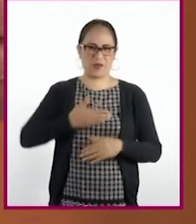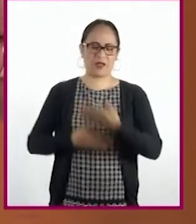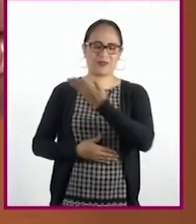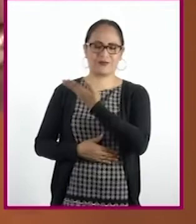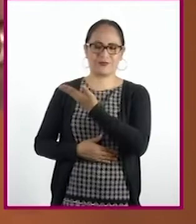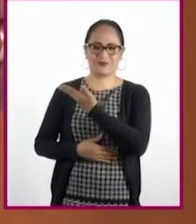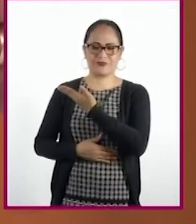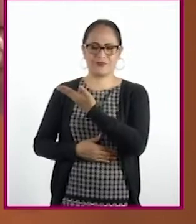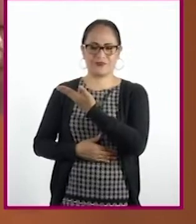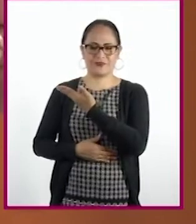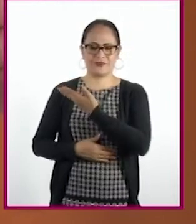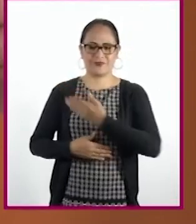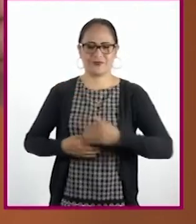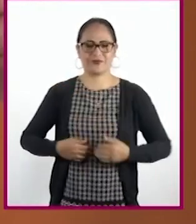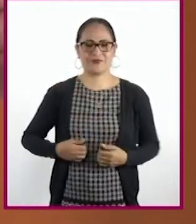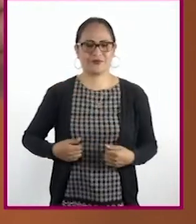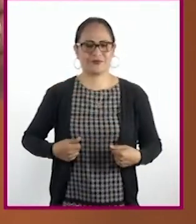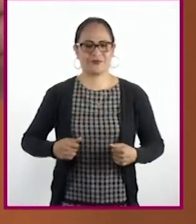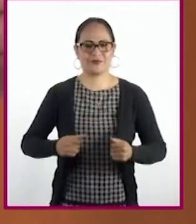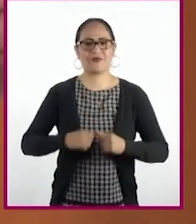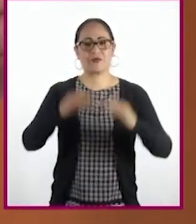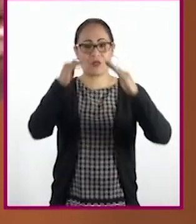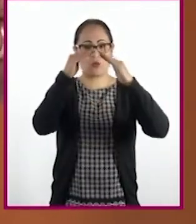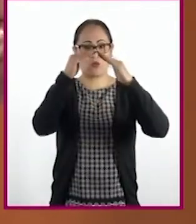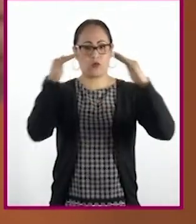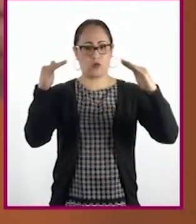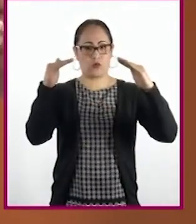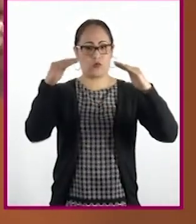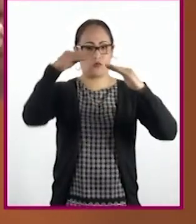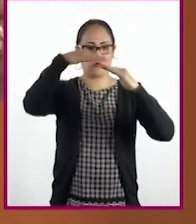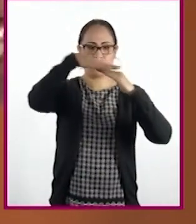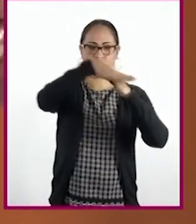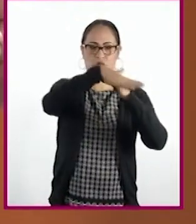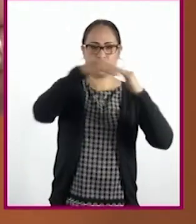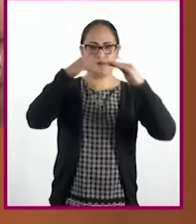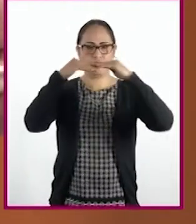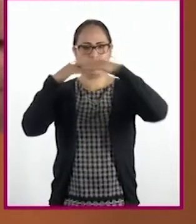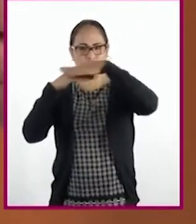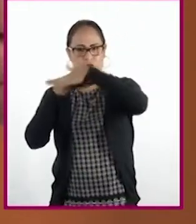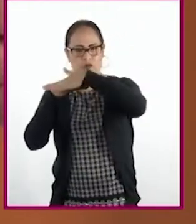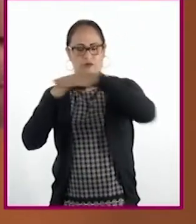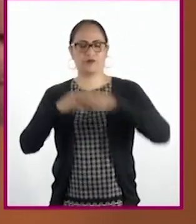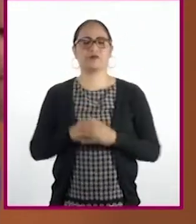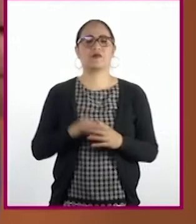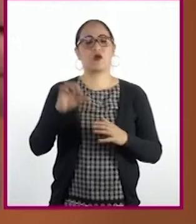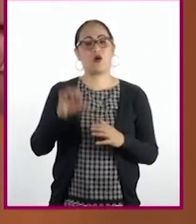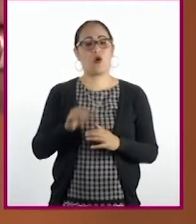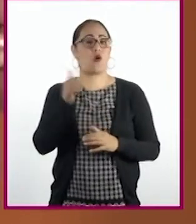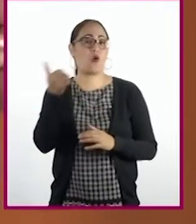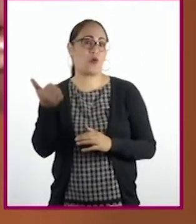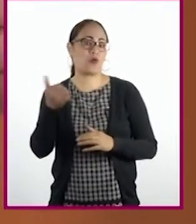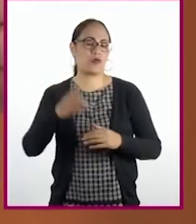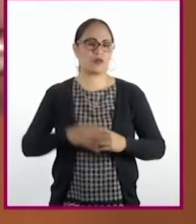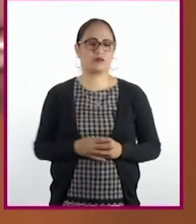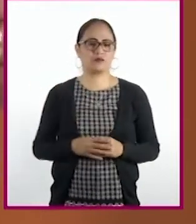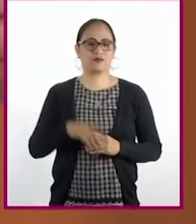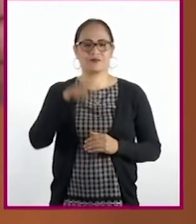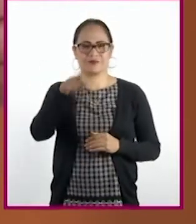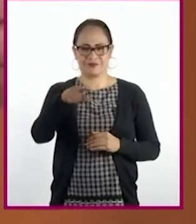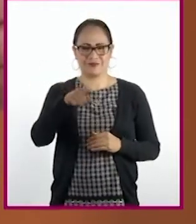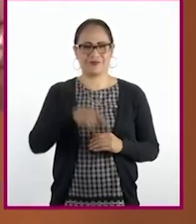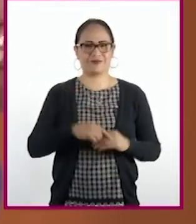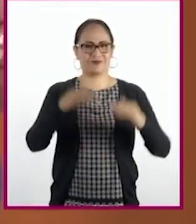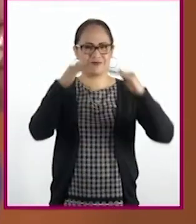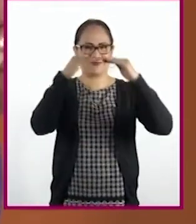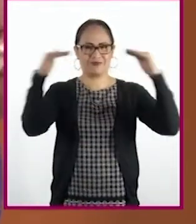donde pues hay una caída a dos aguas por este lado. Y por acá tengo otra donde se muestra pues